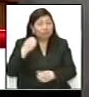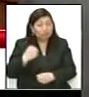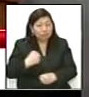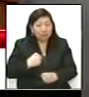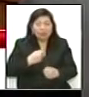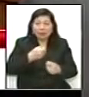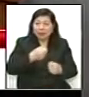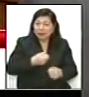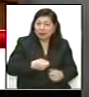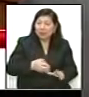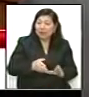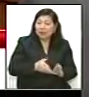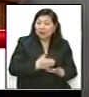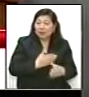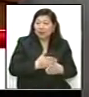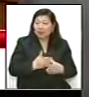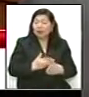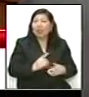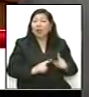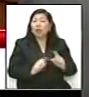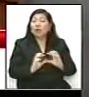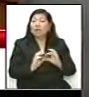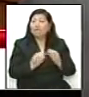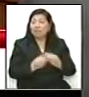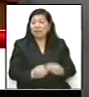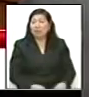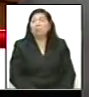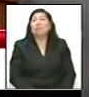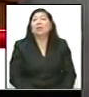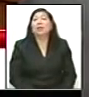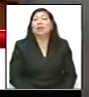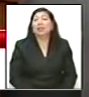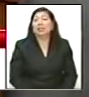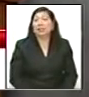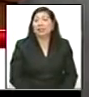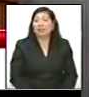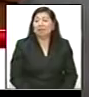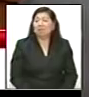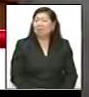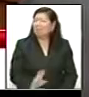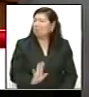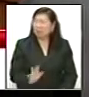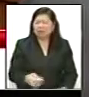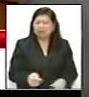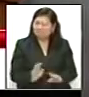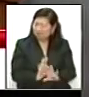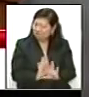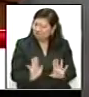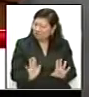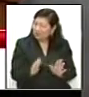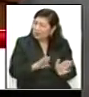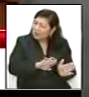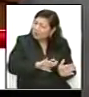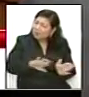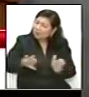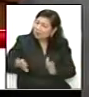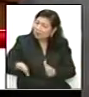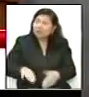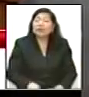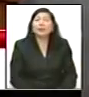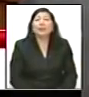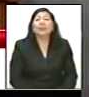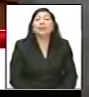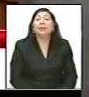políticos, entre ellos algunos familiares y mi propia persona. Eso no está en discusión. Lo que está en discusión